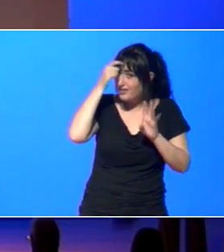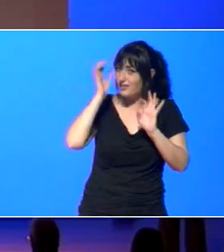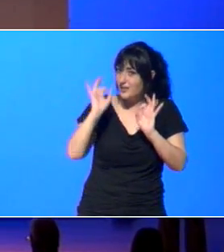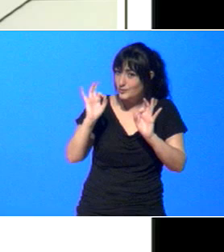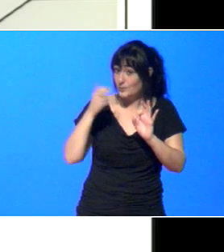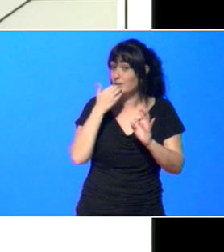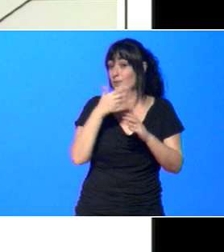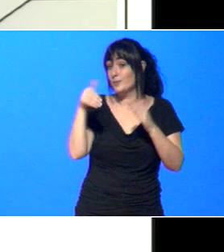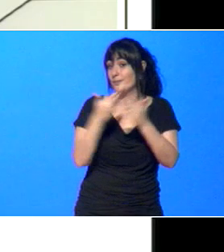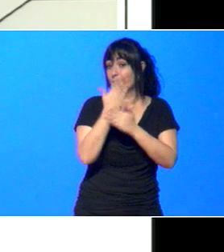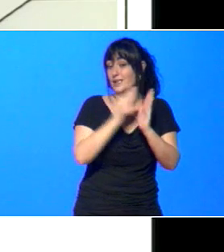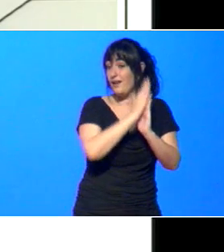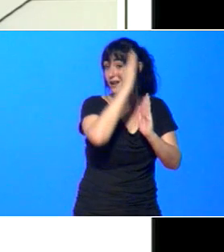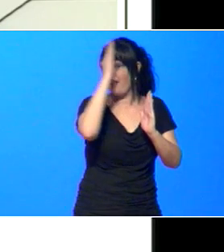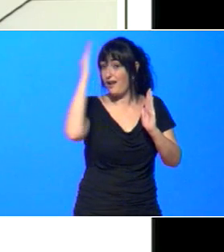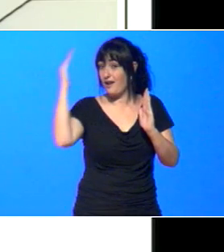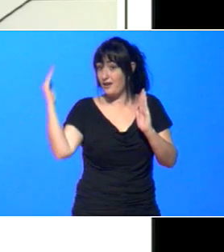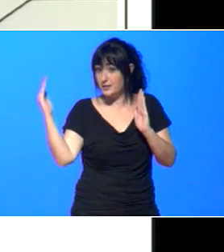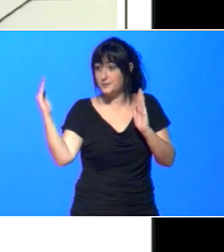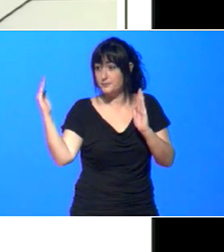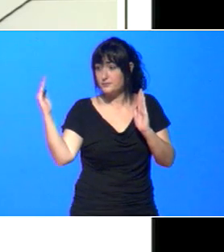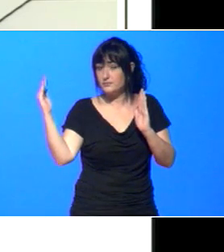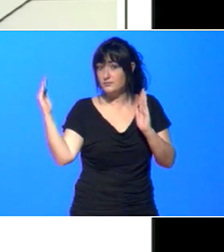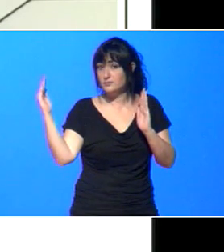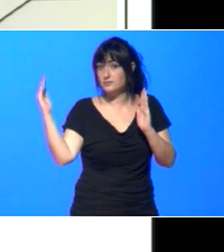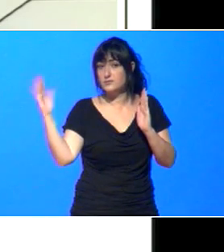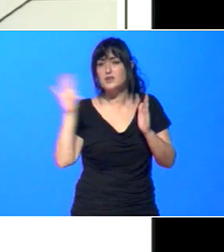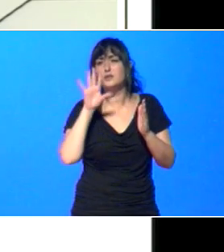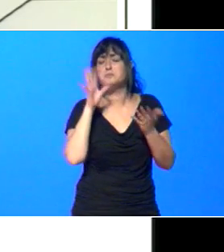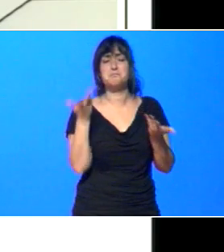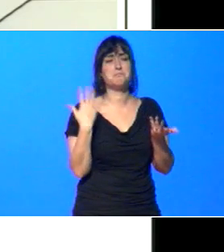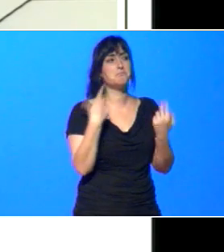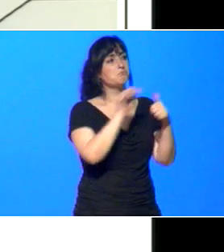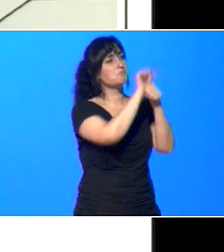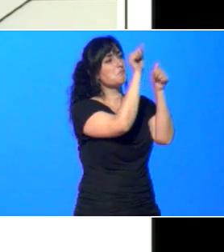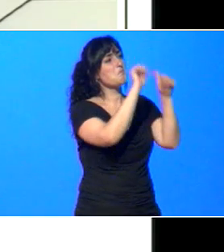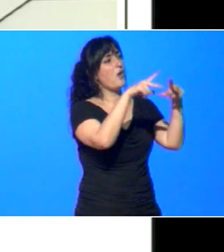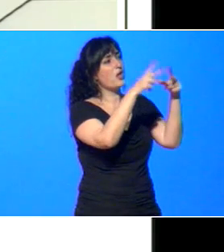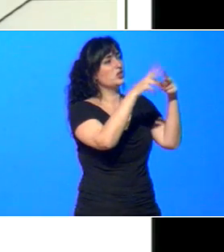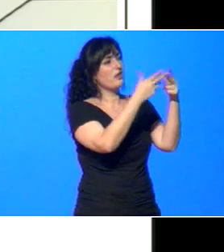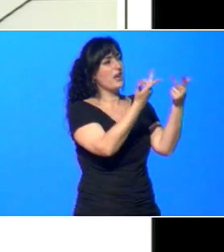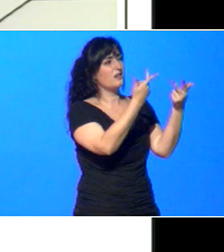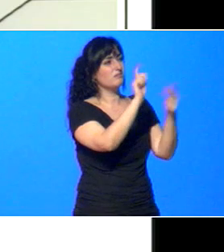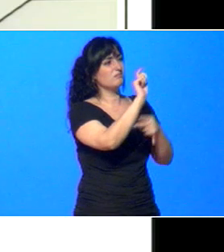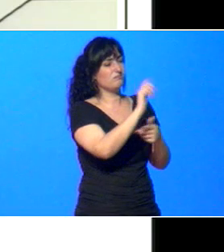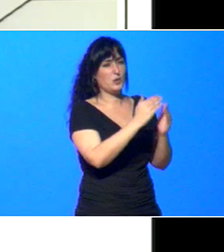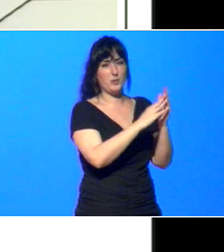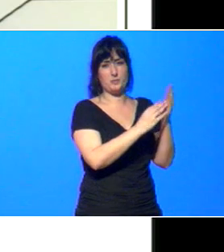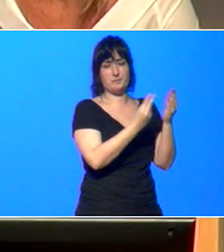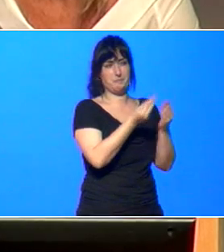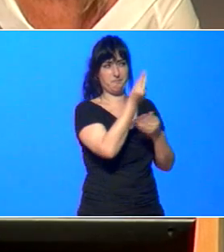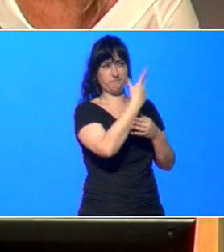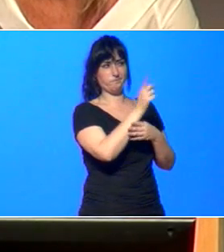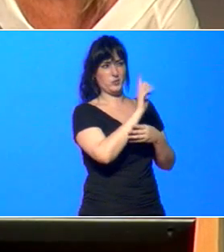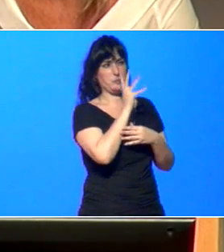mañana también el concepto de por qué el modelo social no está triunfando, si no nos lo estamos creyendo, si realmente hay algo